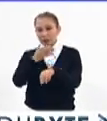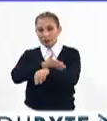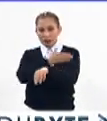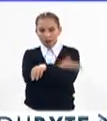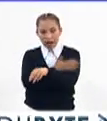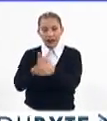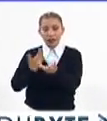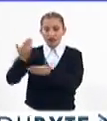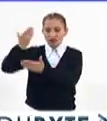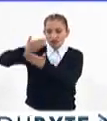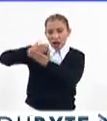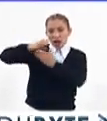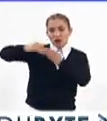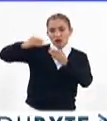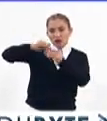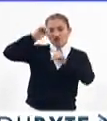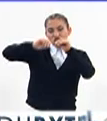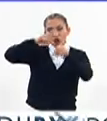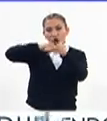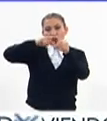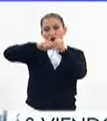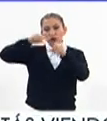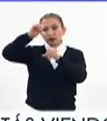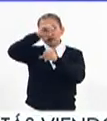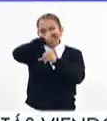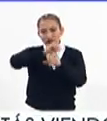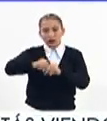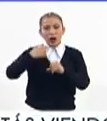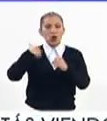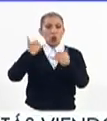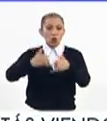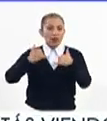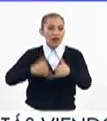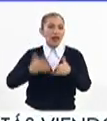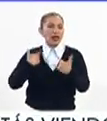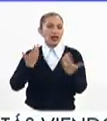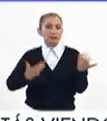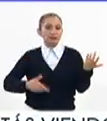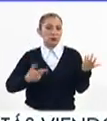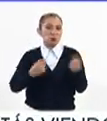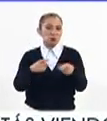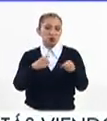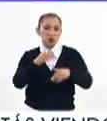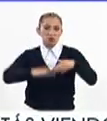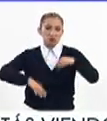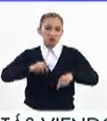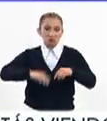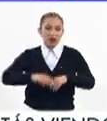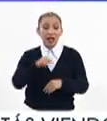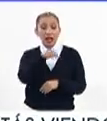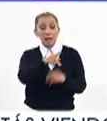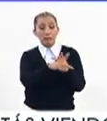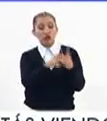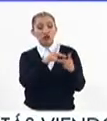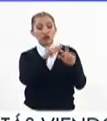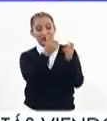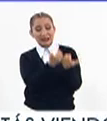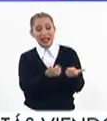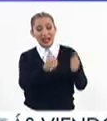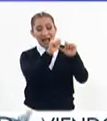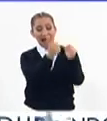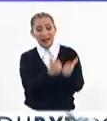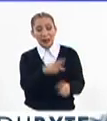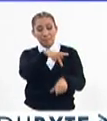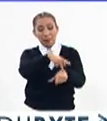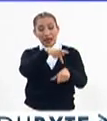madera, las cortezas de frutos decorados con tintes naturales, los juguetes y los instrumentos musicales. Los productos artesanales